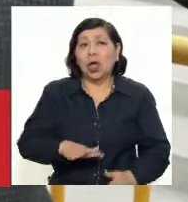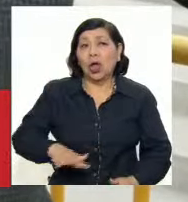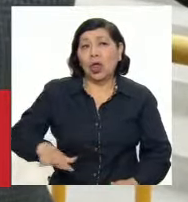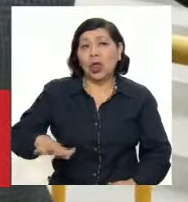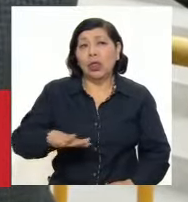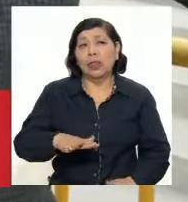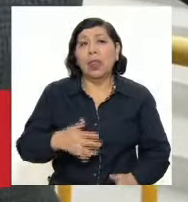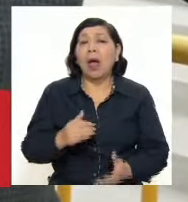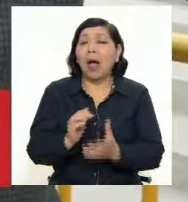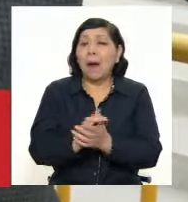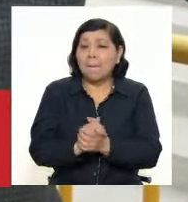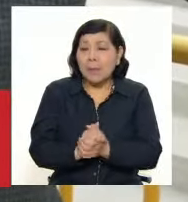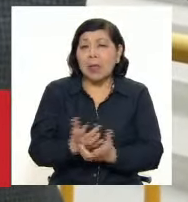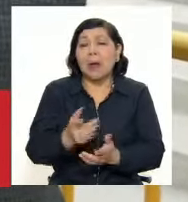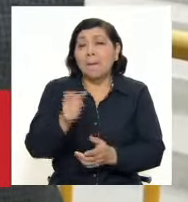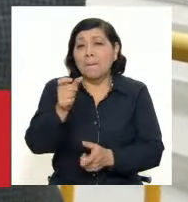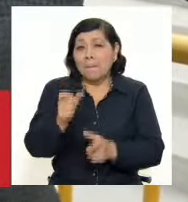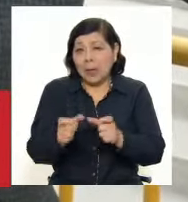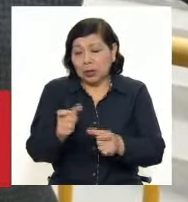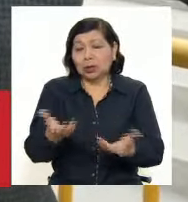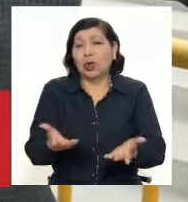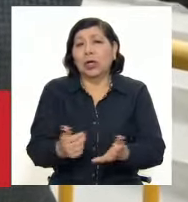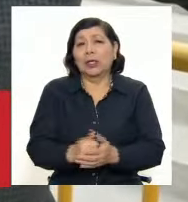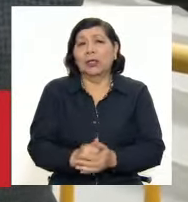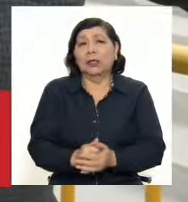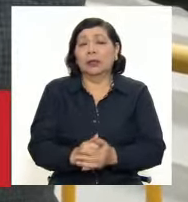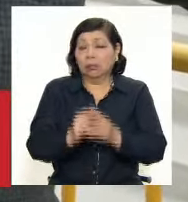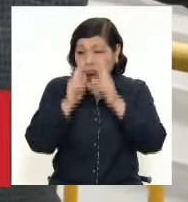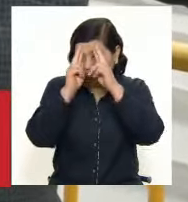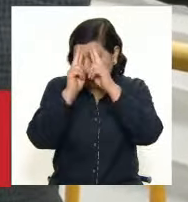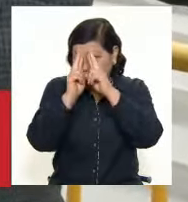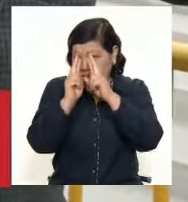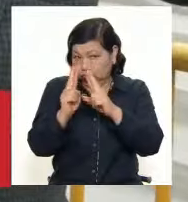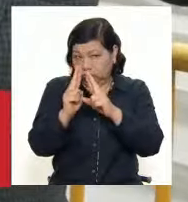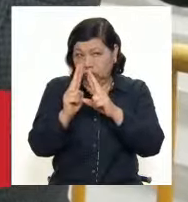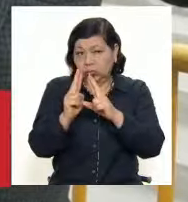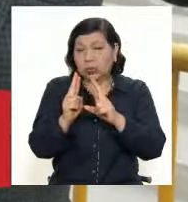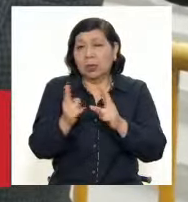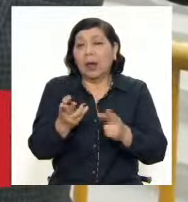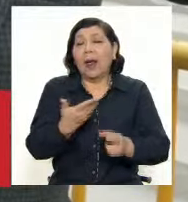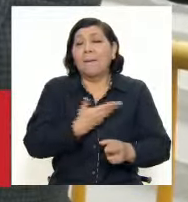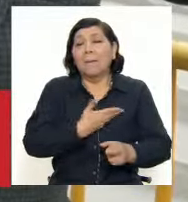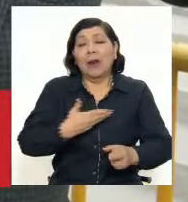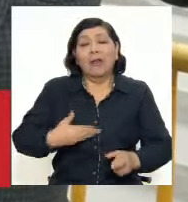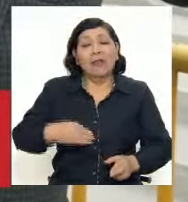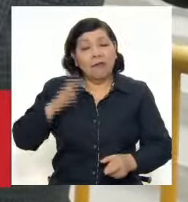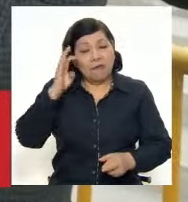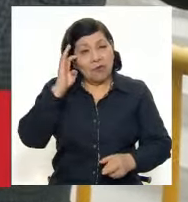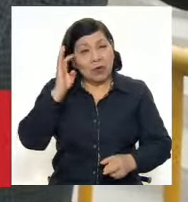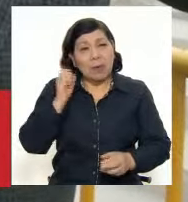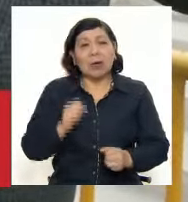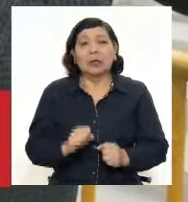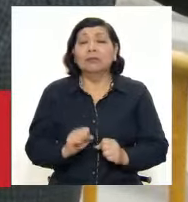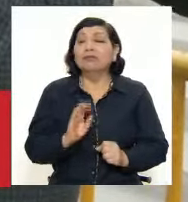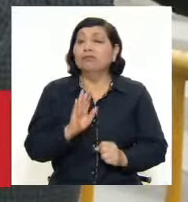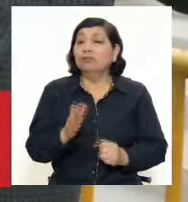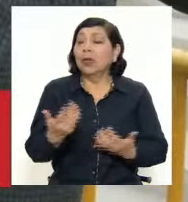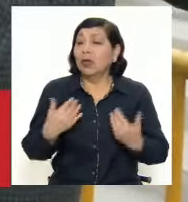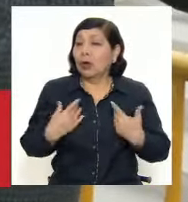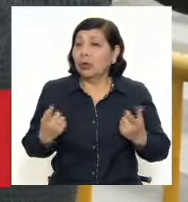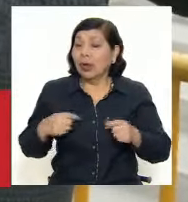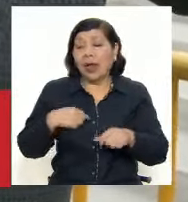todos los amigos y personas que respetamos y respetaron al presidente Fujimori. Quería estar